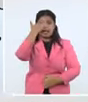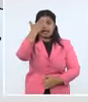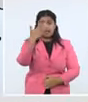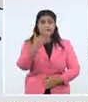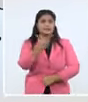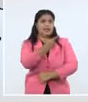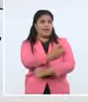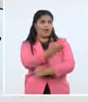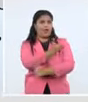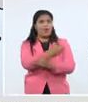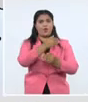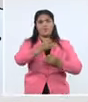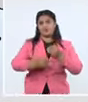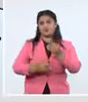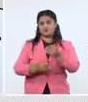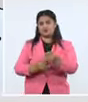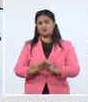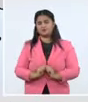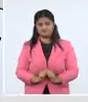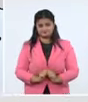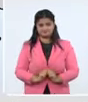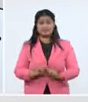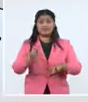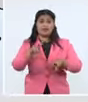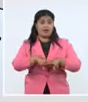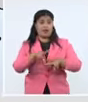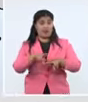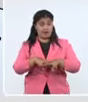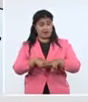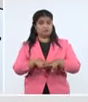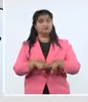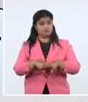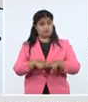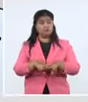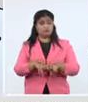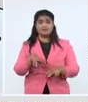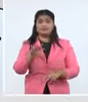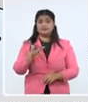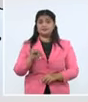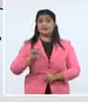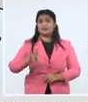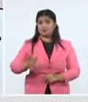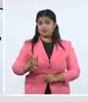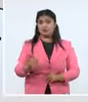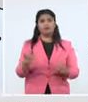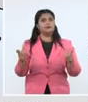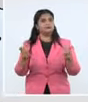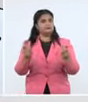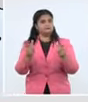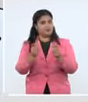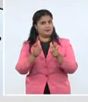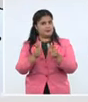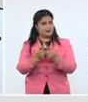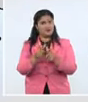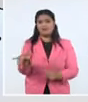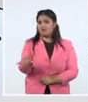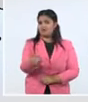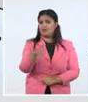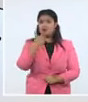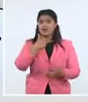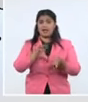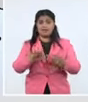Habana, impresionante, 79 casos ayer, como también es impresionante 32 en